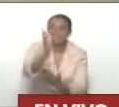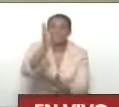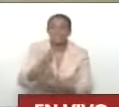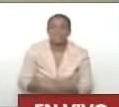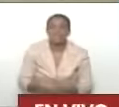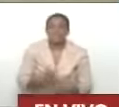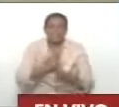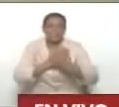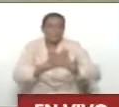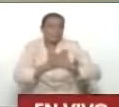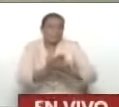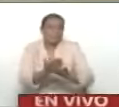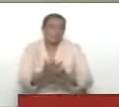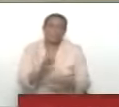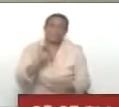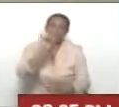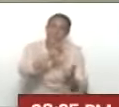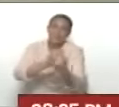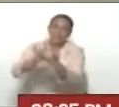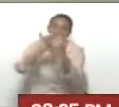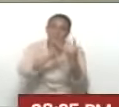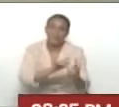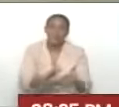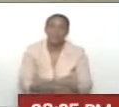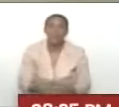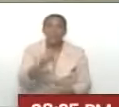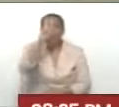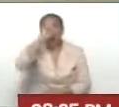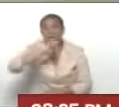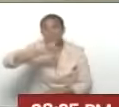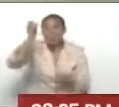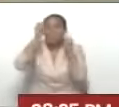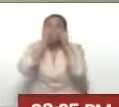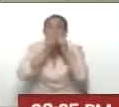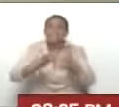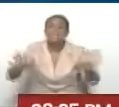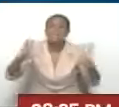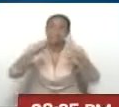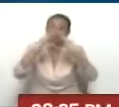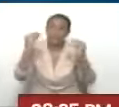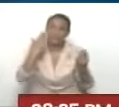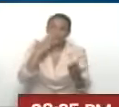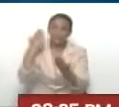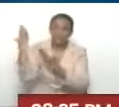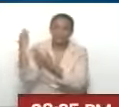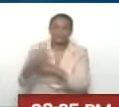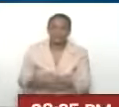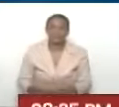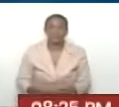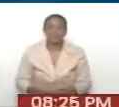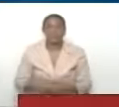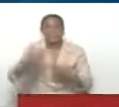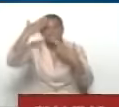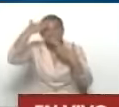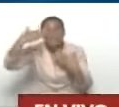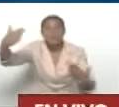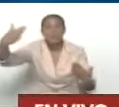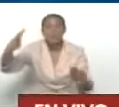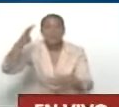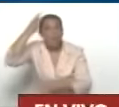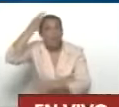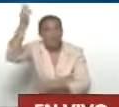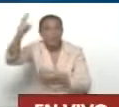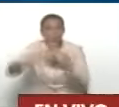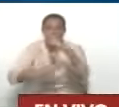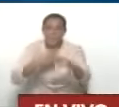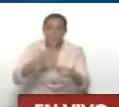aquí de Puerto Cabello, un año del 0800 Bigote. Bendiciones a todos. Saludos a Puerto Cabello, a Carabobo.